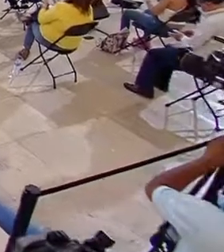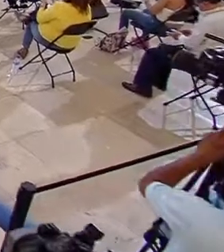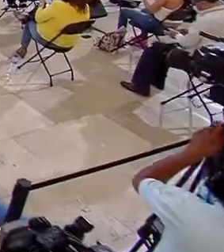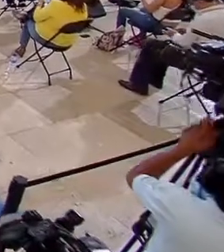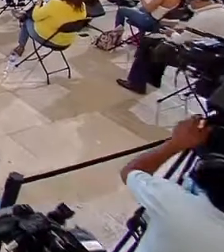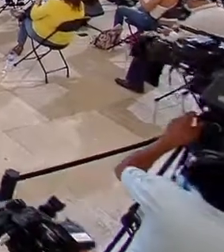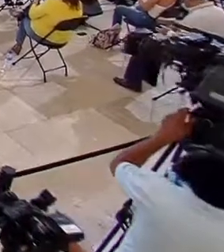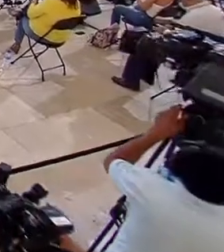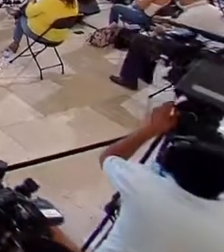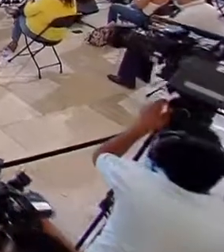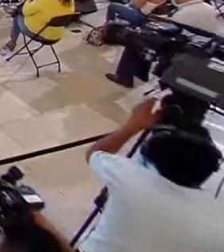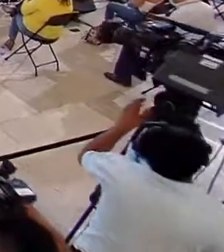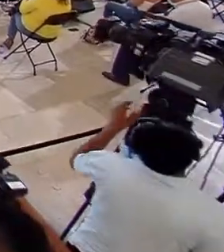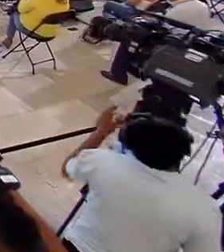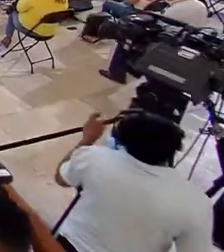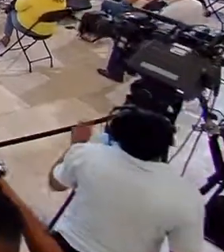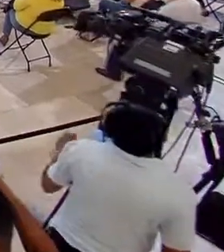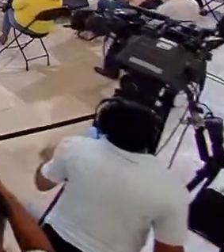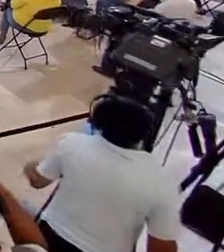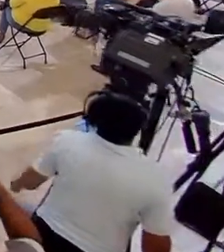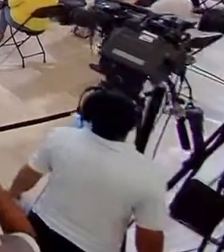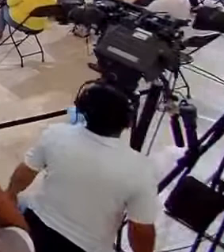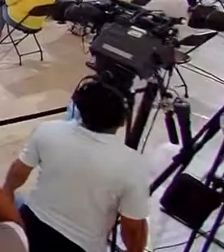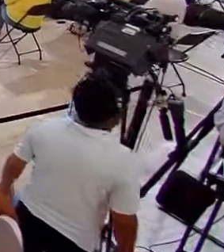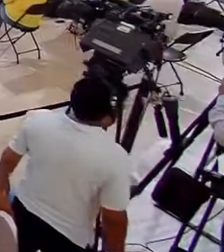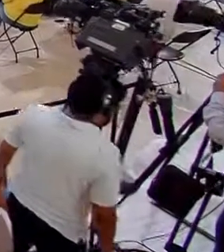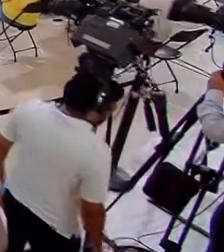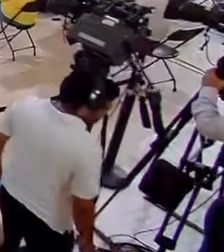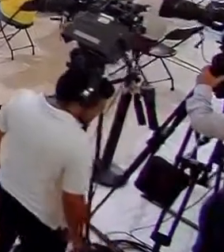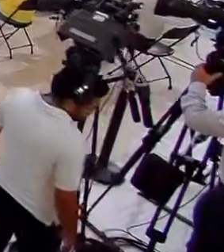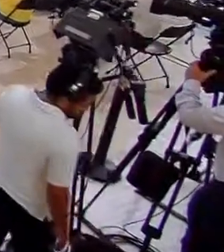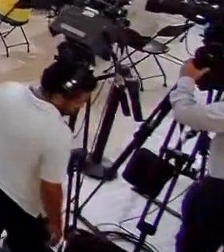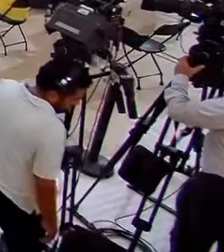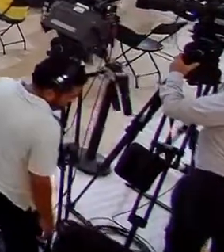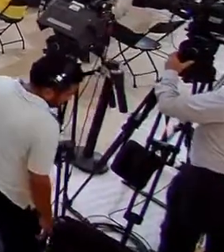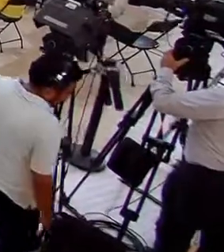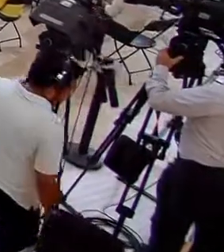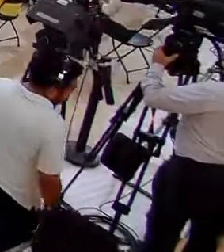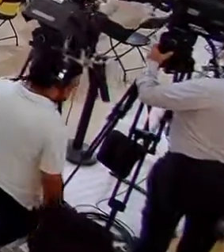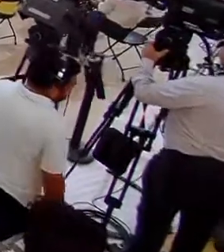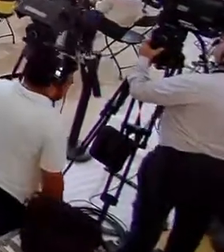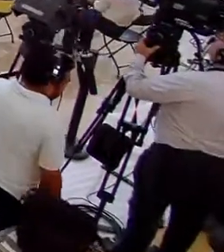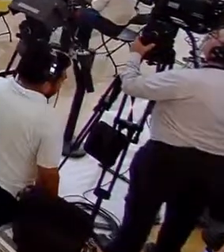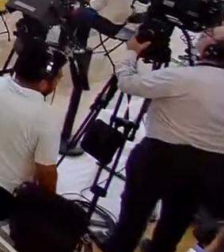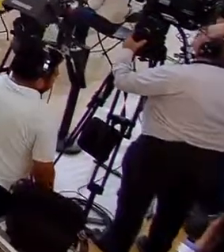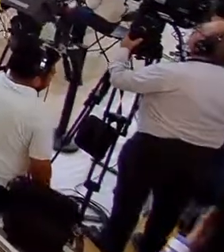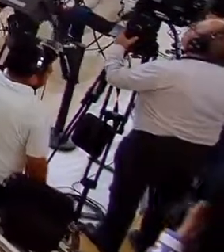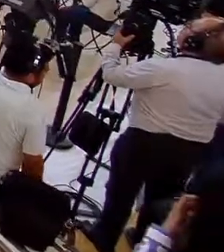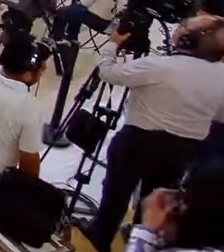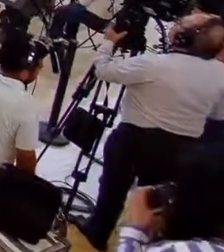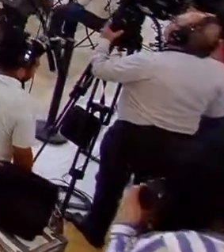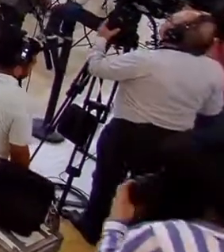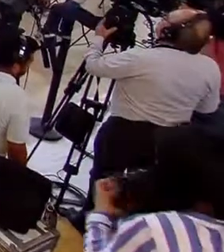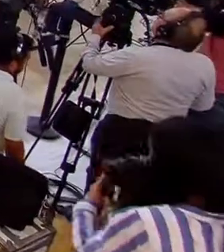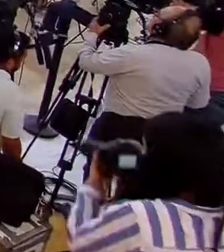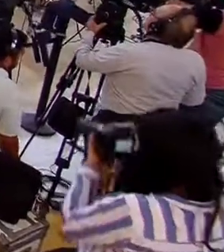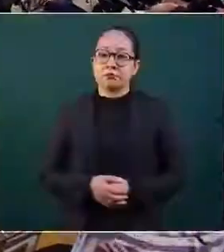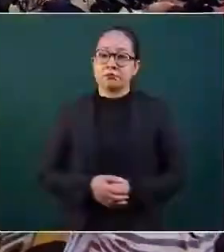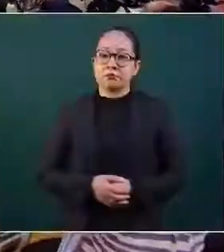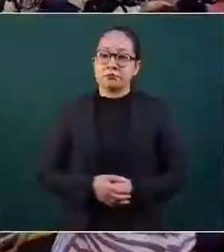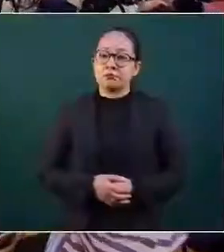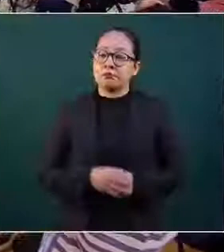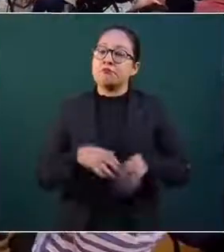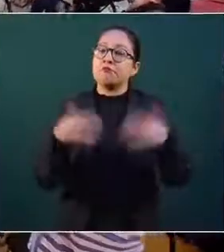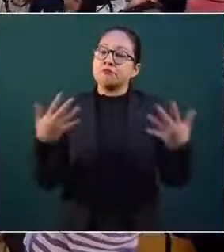este estado? Si con esta modificación que ya se ha hecho al semáforo epidemiológico, aunque hemos visto unos